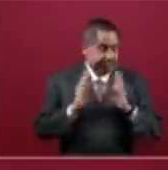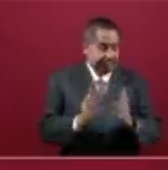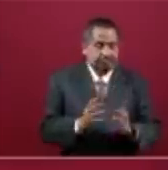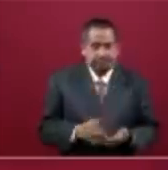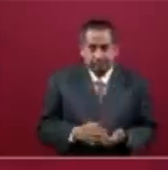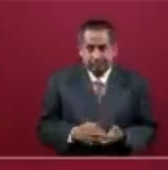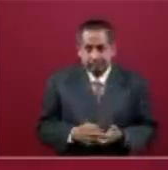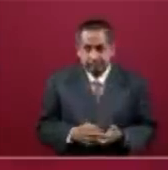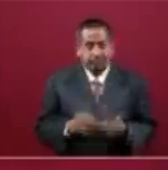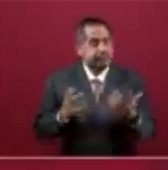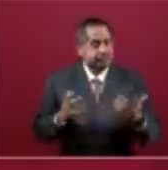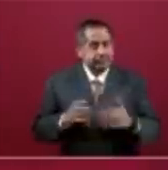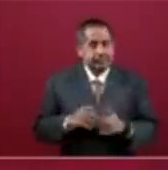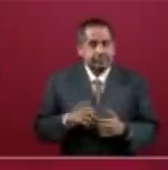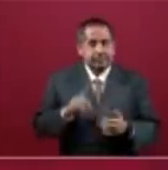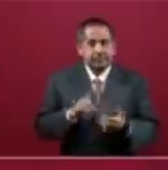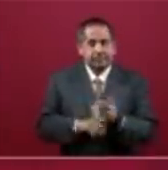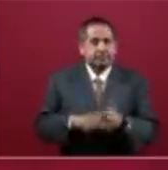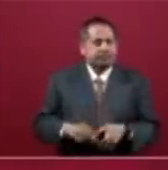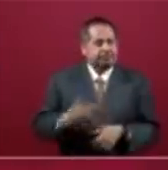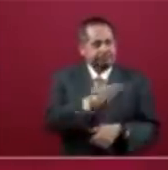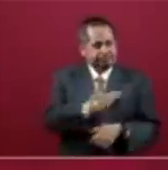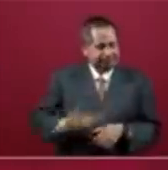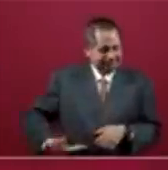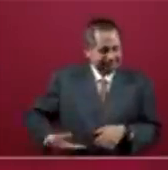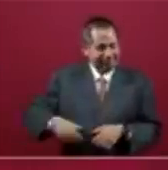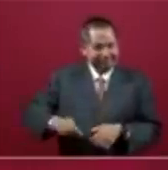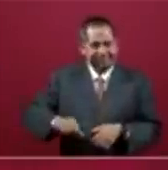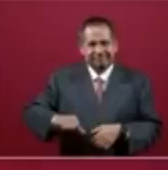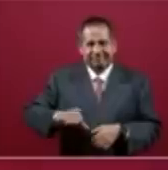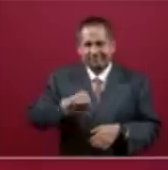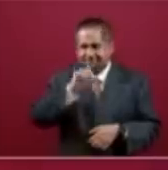y que el Palacio Nacional